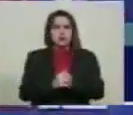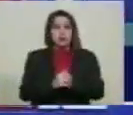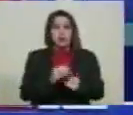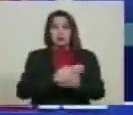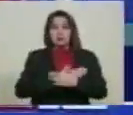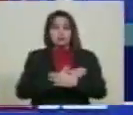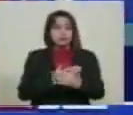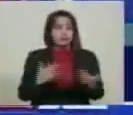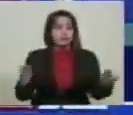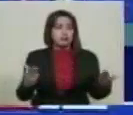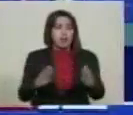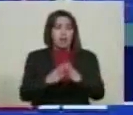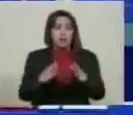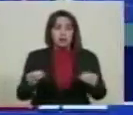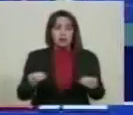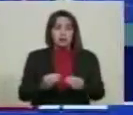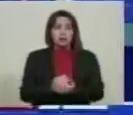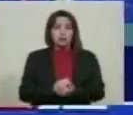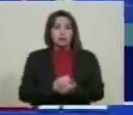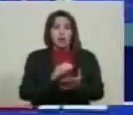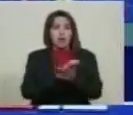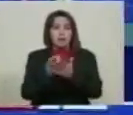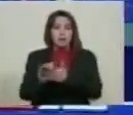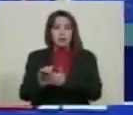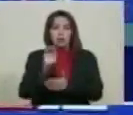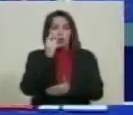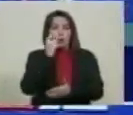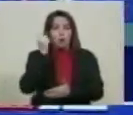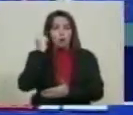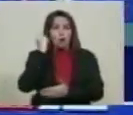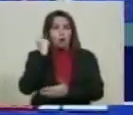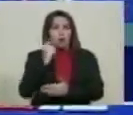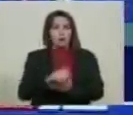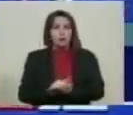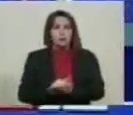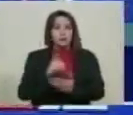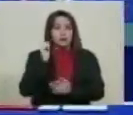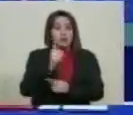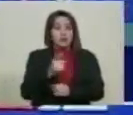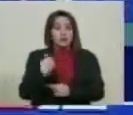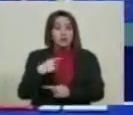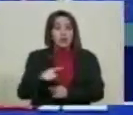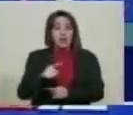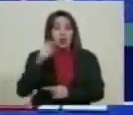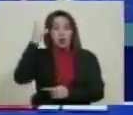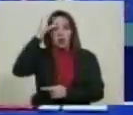Garantizarlo, compañeros, compañeras, con conciencia de liderazgo,